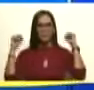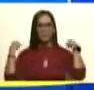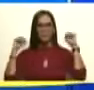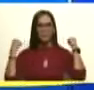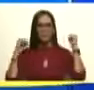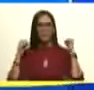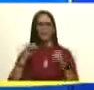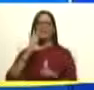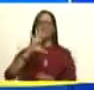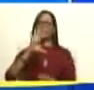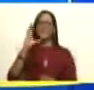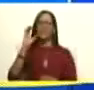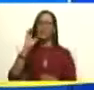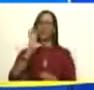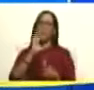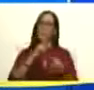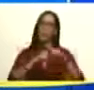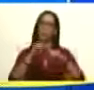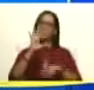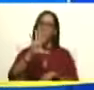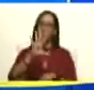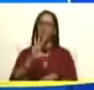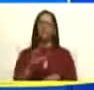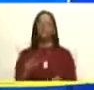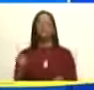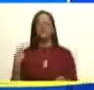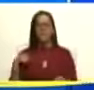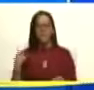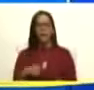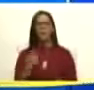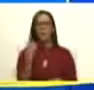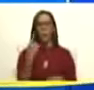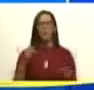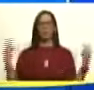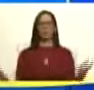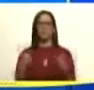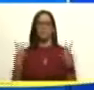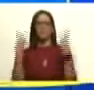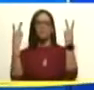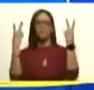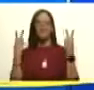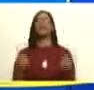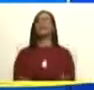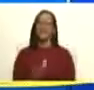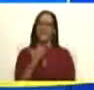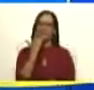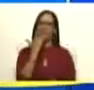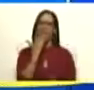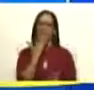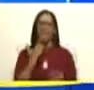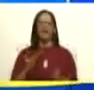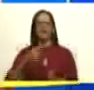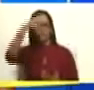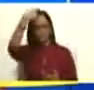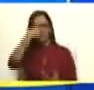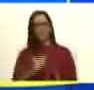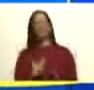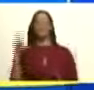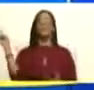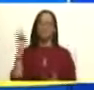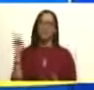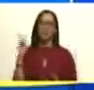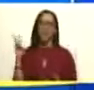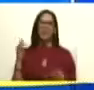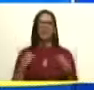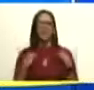el 5x5 garanticemos una gran victoria de la dignidad y el gentilicio venezolano.